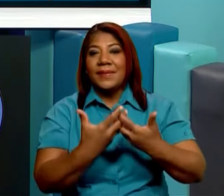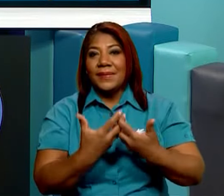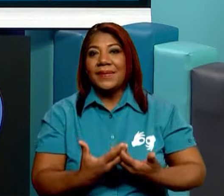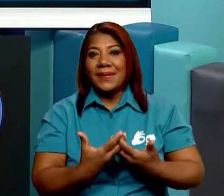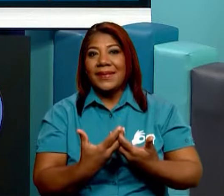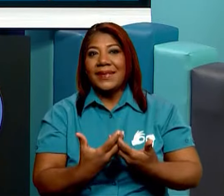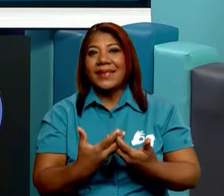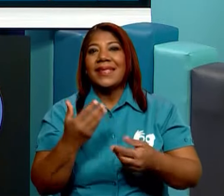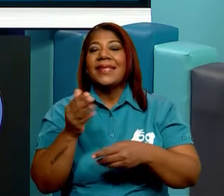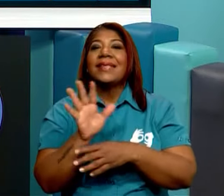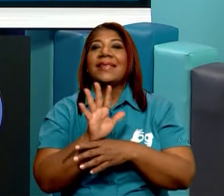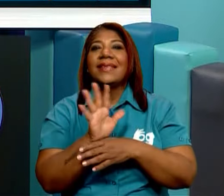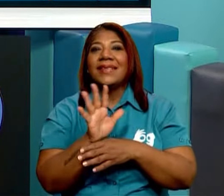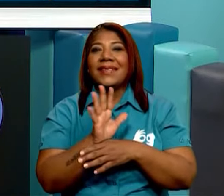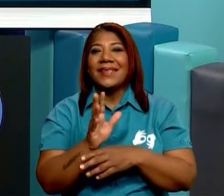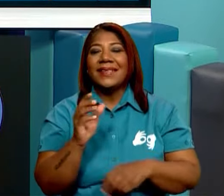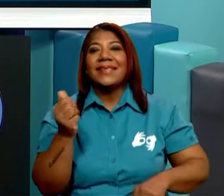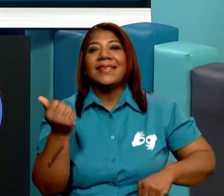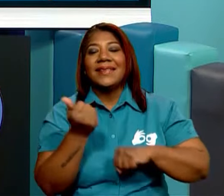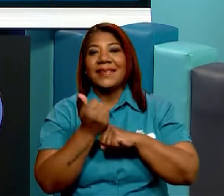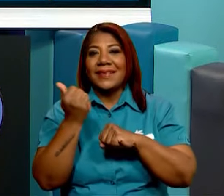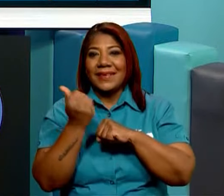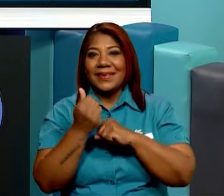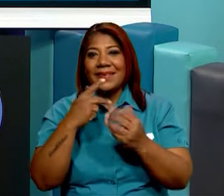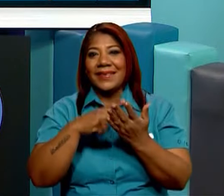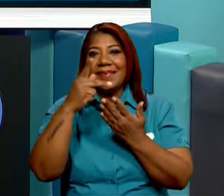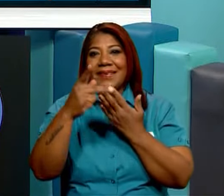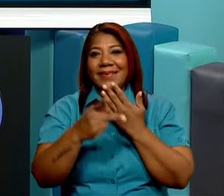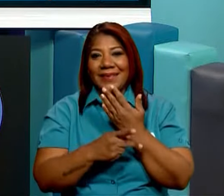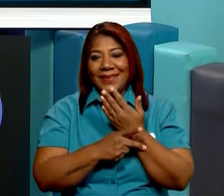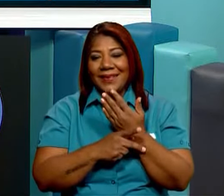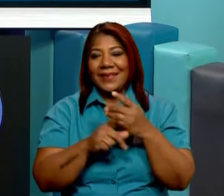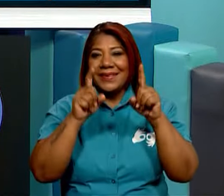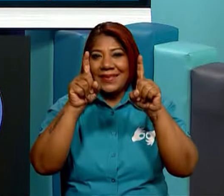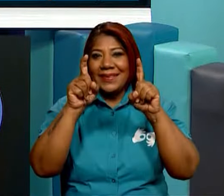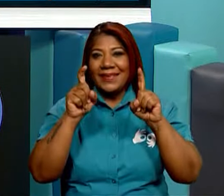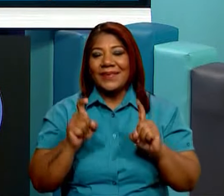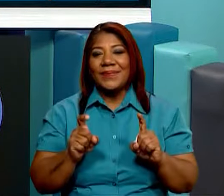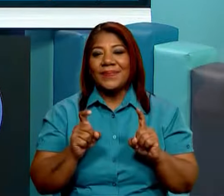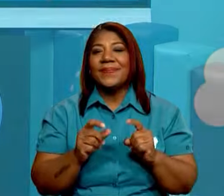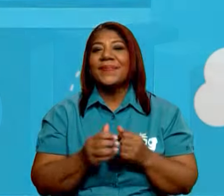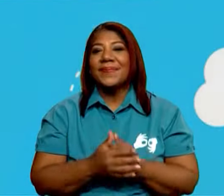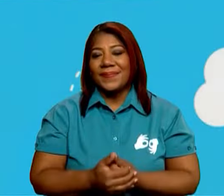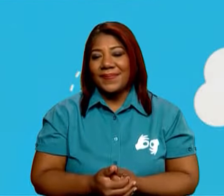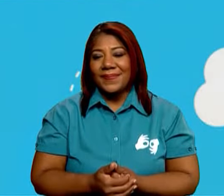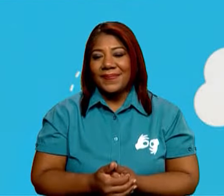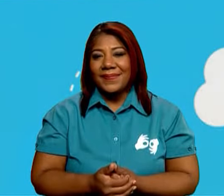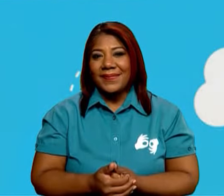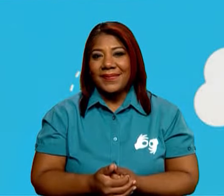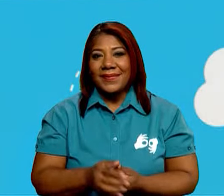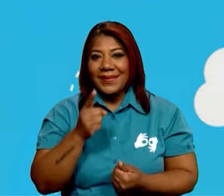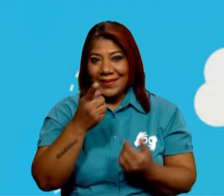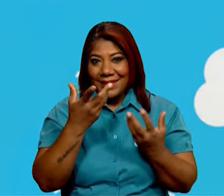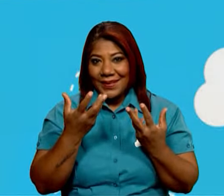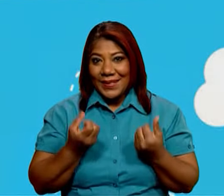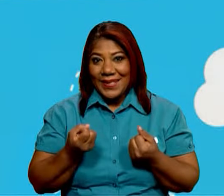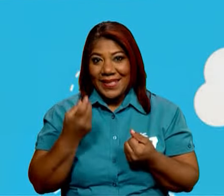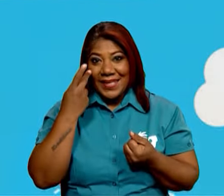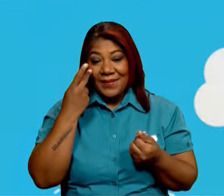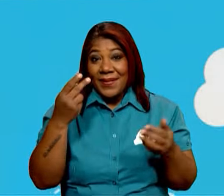televisoras, radioemisoras, por apoyar este proyecto educativo. Y si quieres revivir